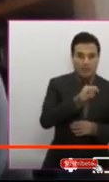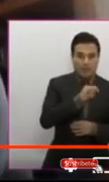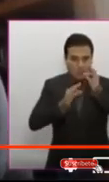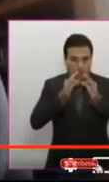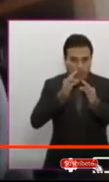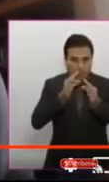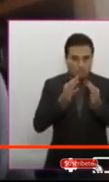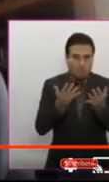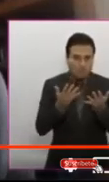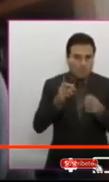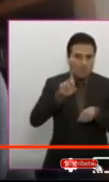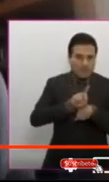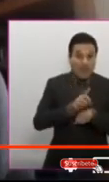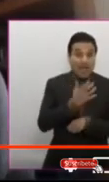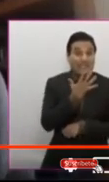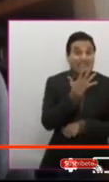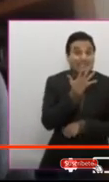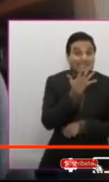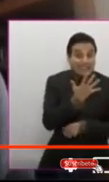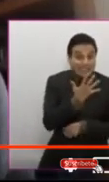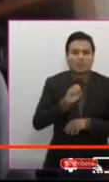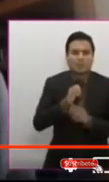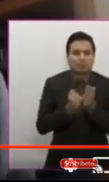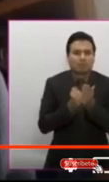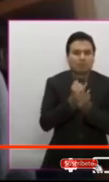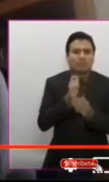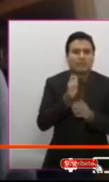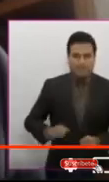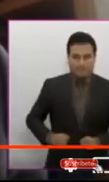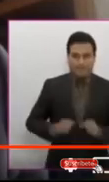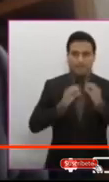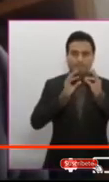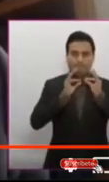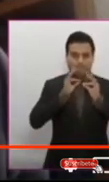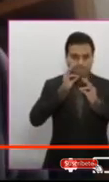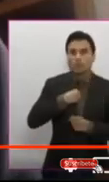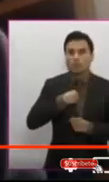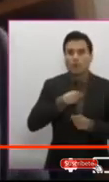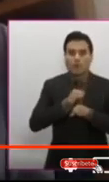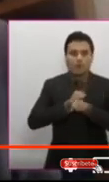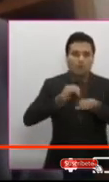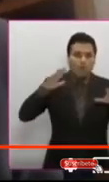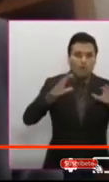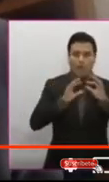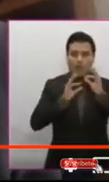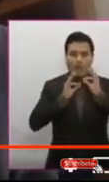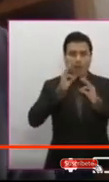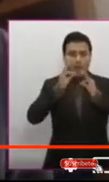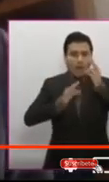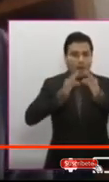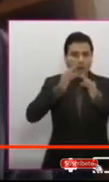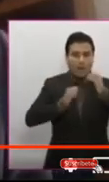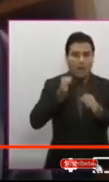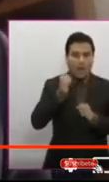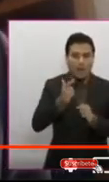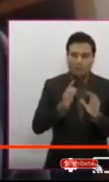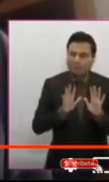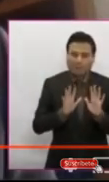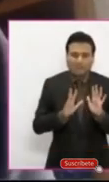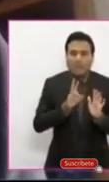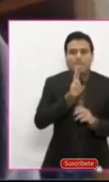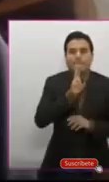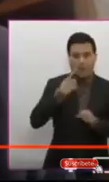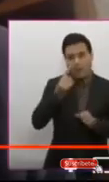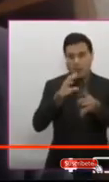grado 5 y 6 de prioridad las políticas campañas gubernamentales o